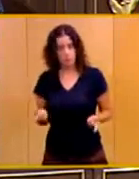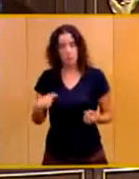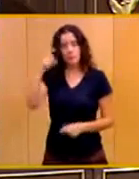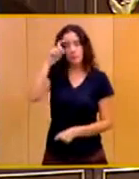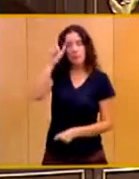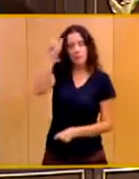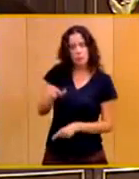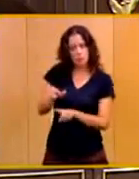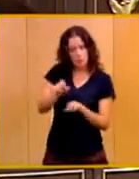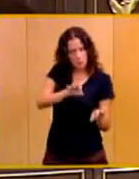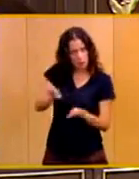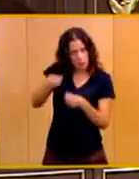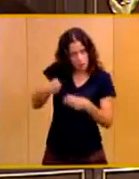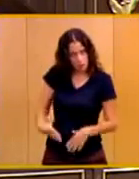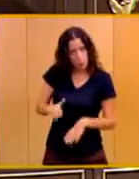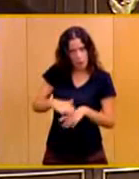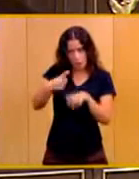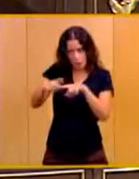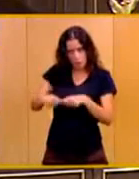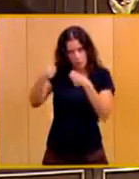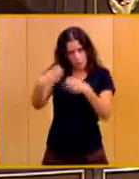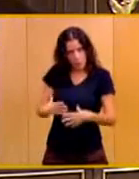hacer las cosas bien, aunque sea a la fuerza?